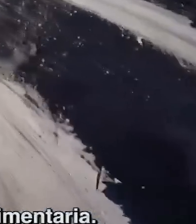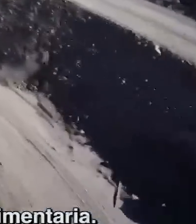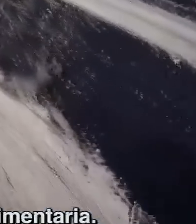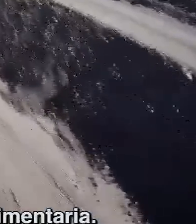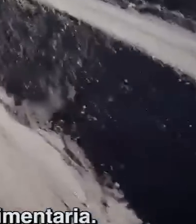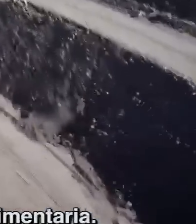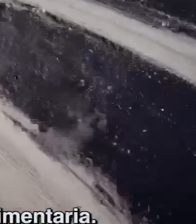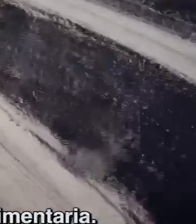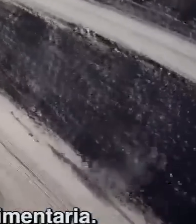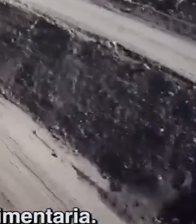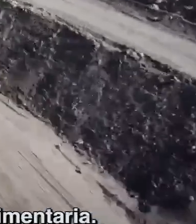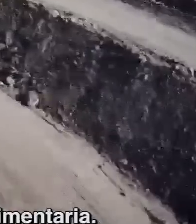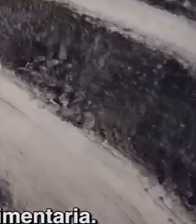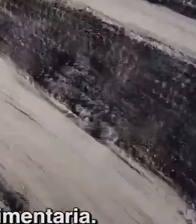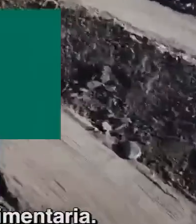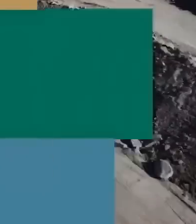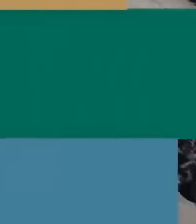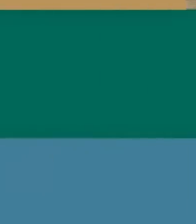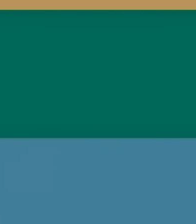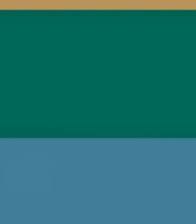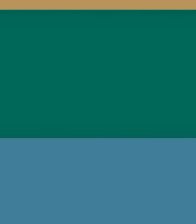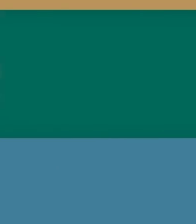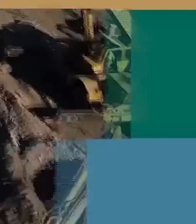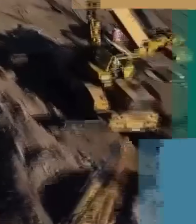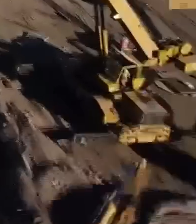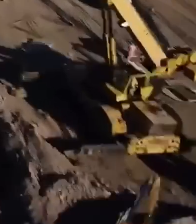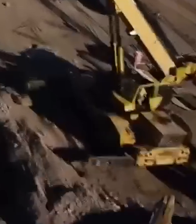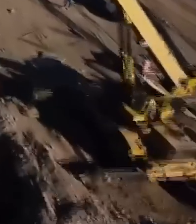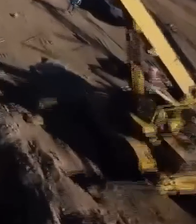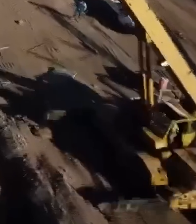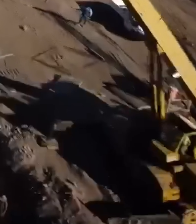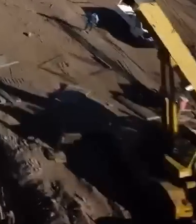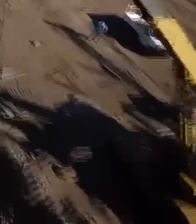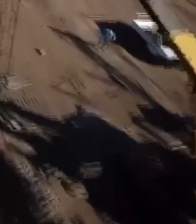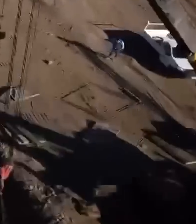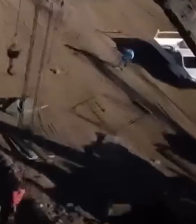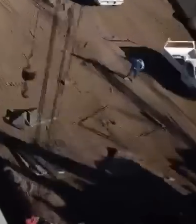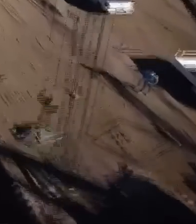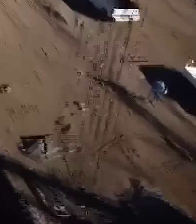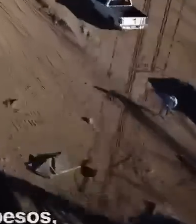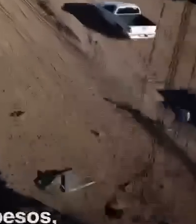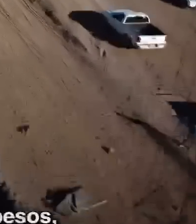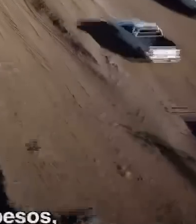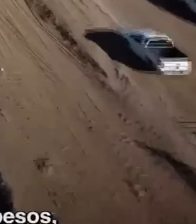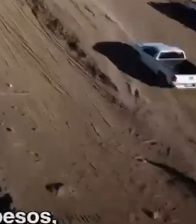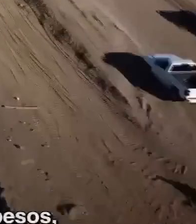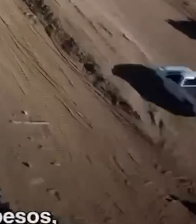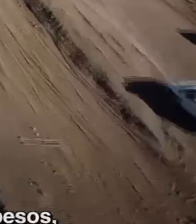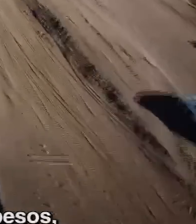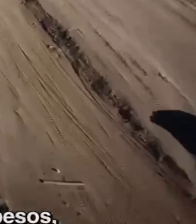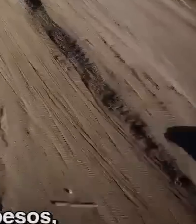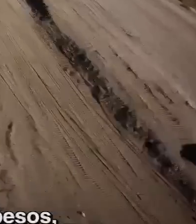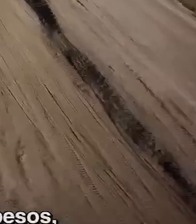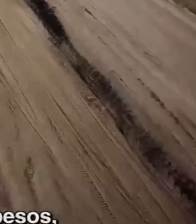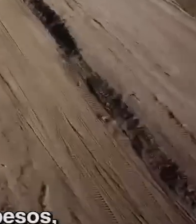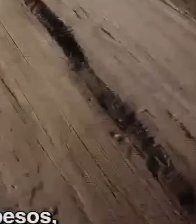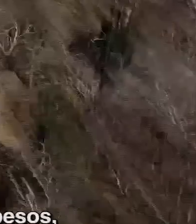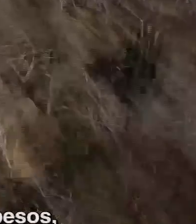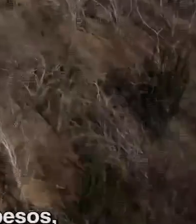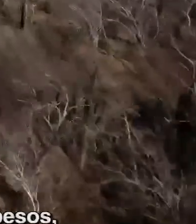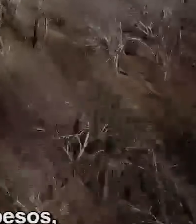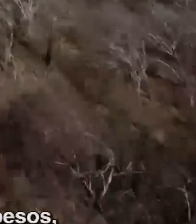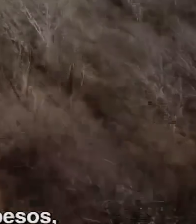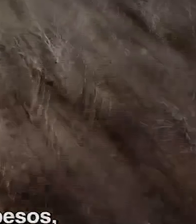forma significativa la producción alimentaria. A su vez, el acueducto Picachos Concordia recibirá recursos federales por